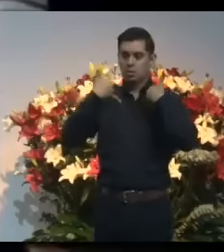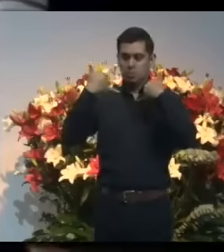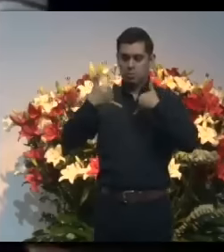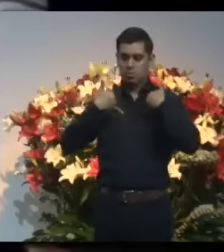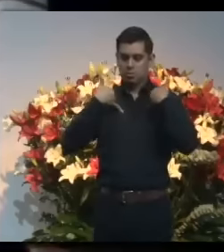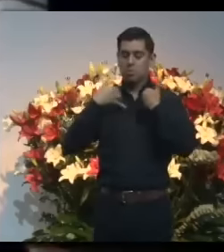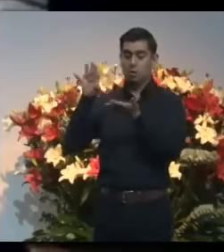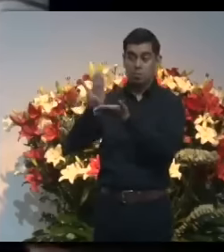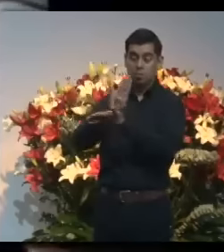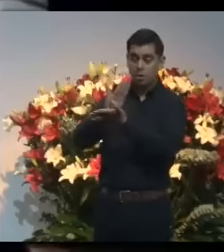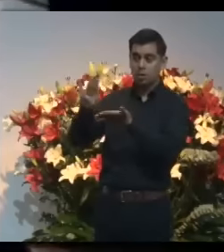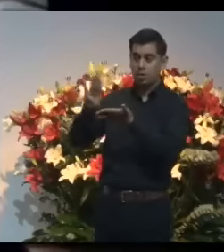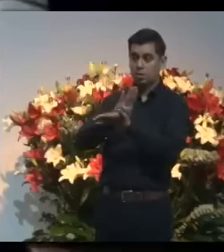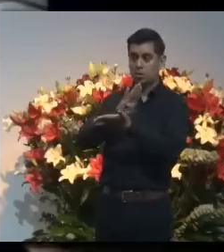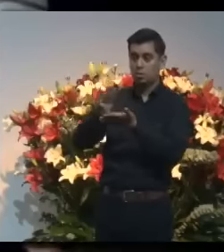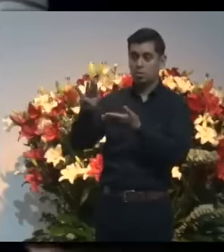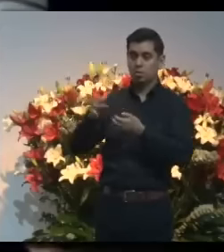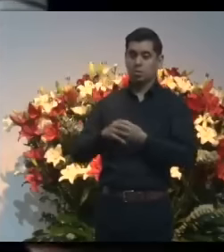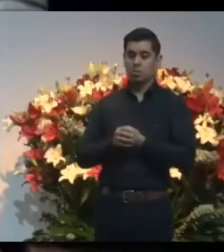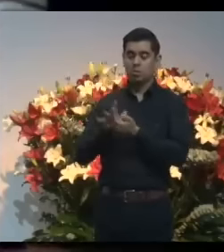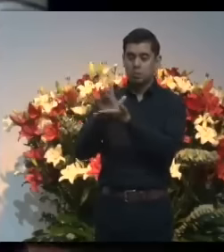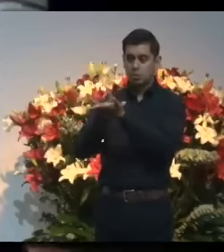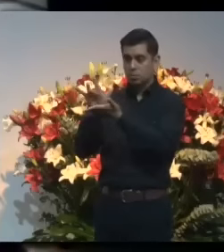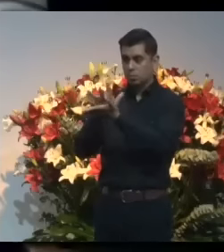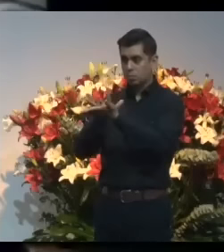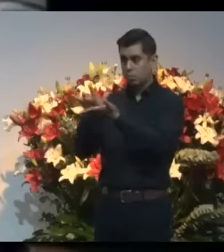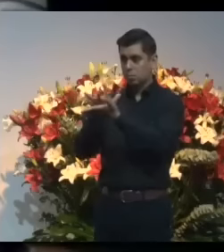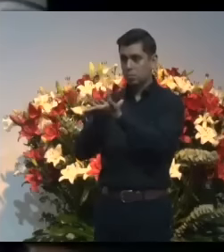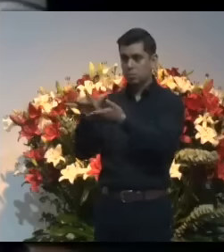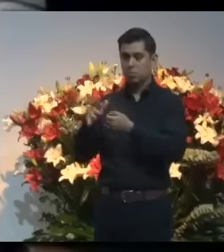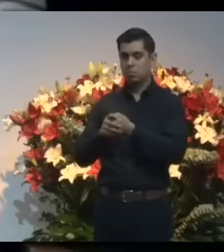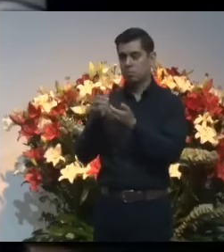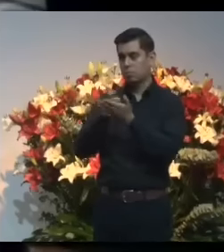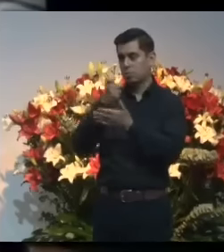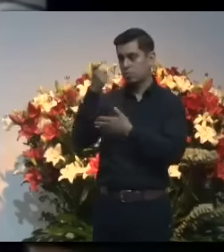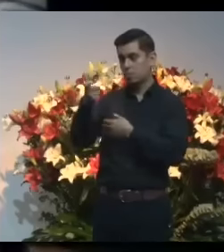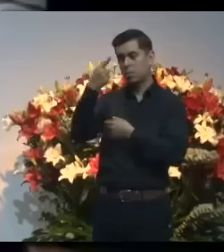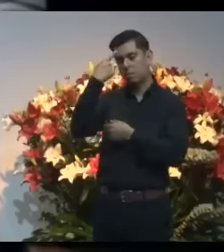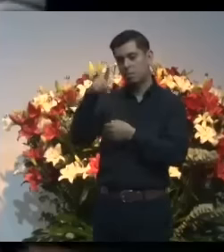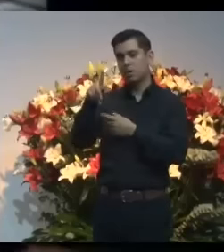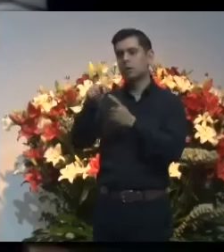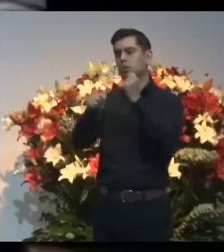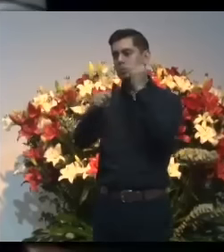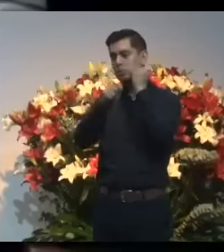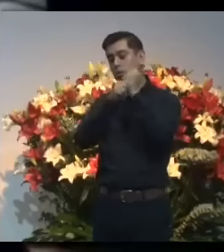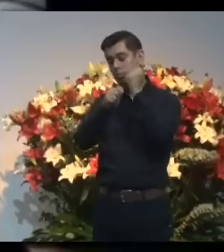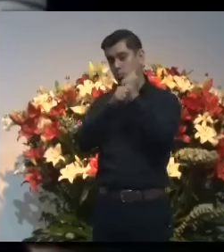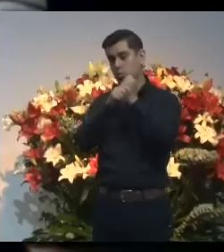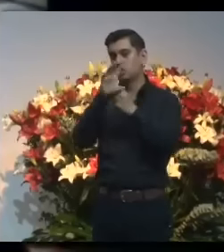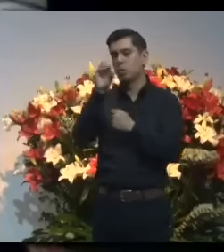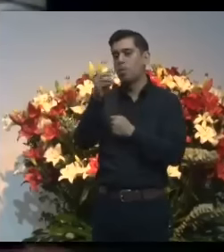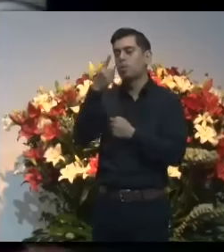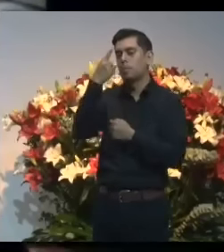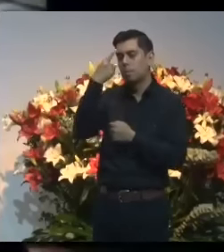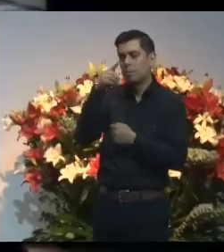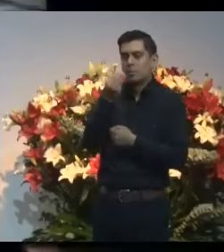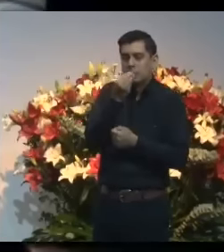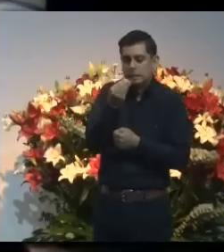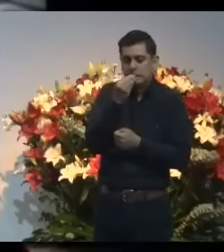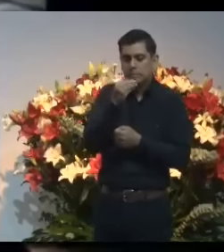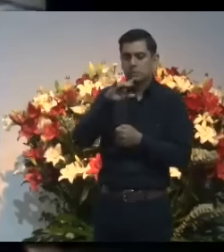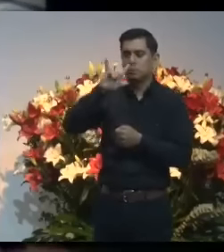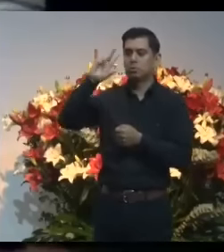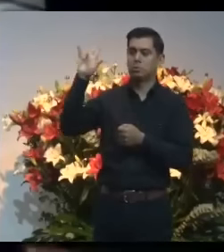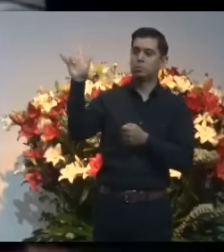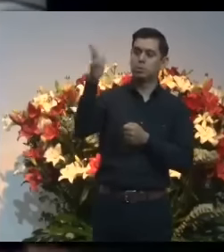becados y que un apoyo económico no les caería mal para el transporte y para la alimentación. O sea, el hecho de estar en una universidad como